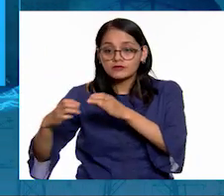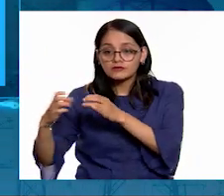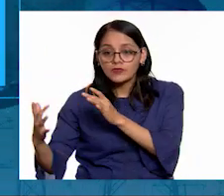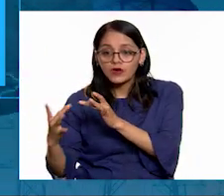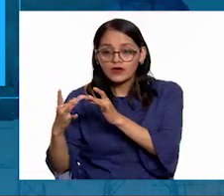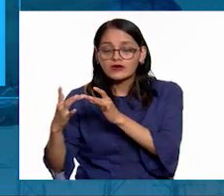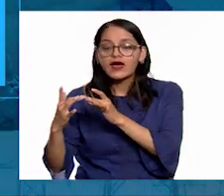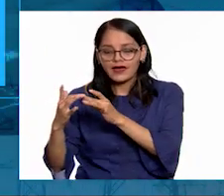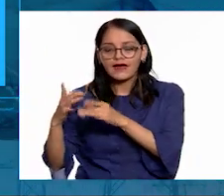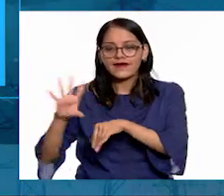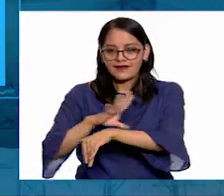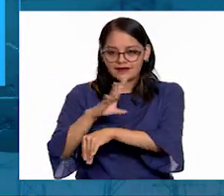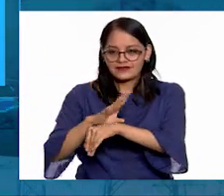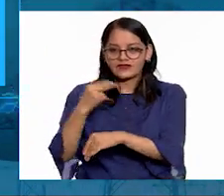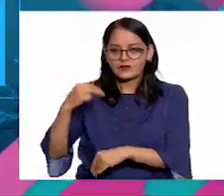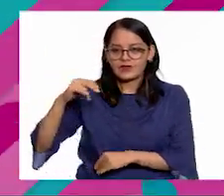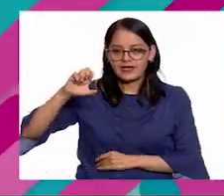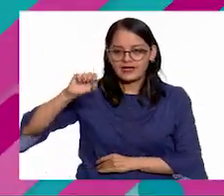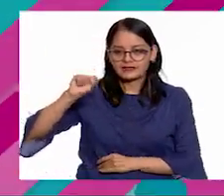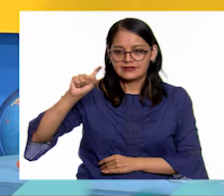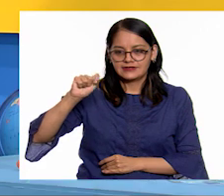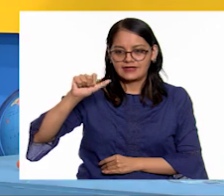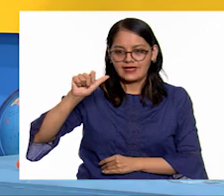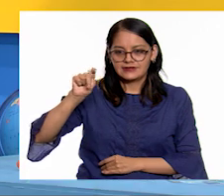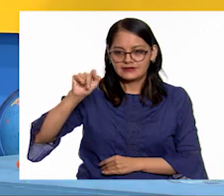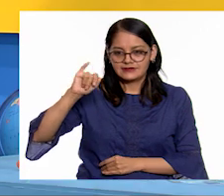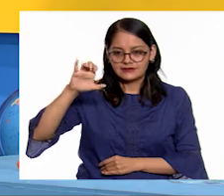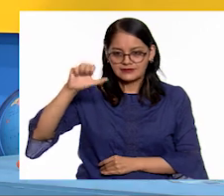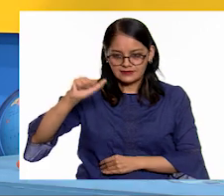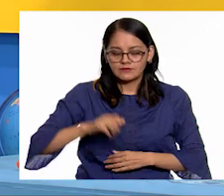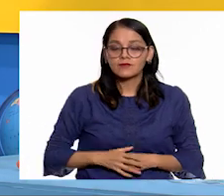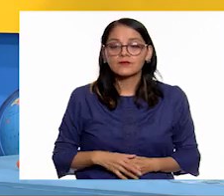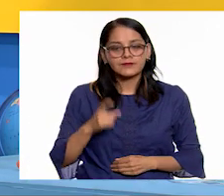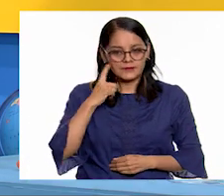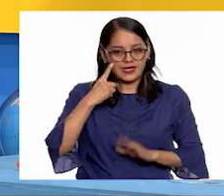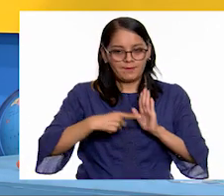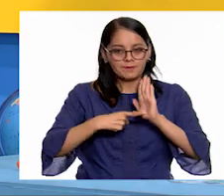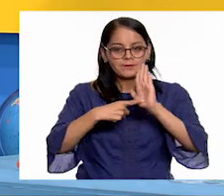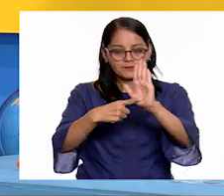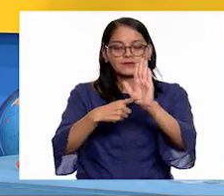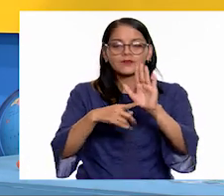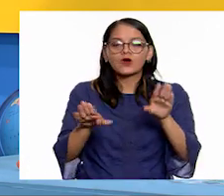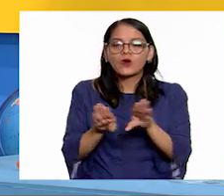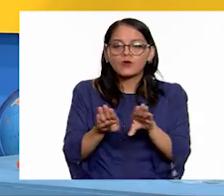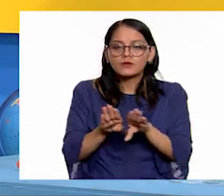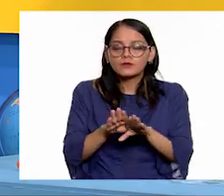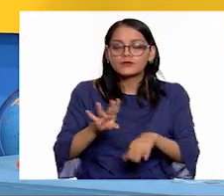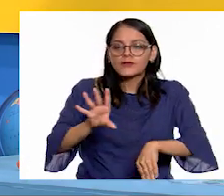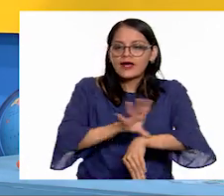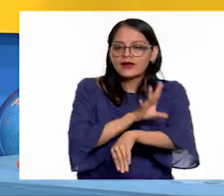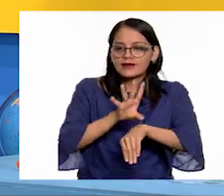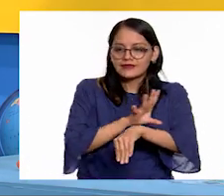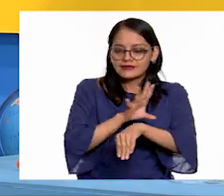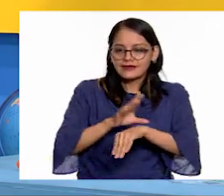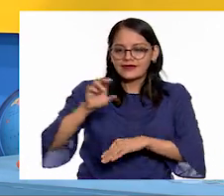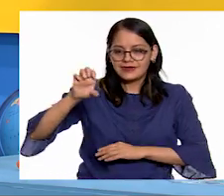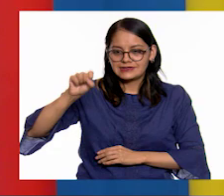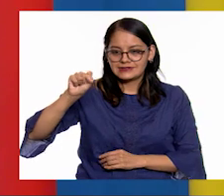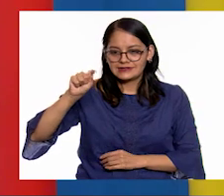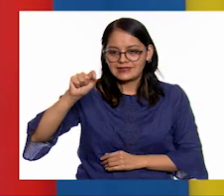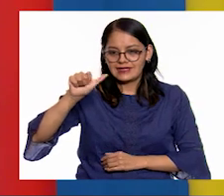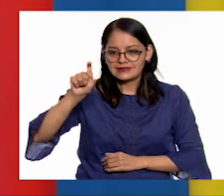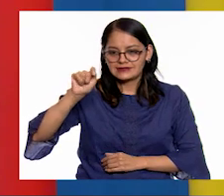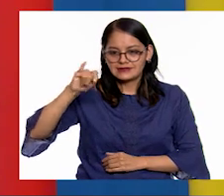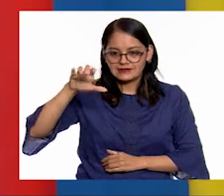se habla de electricidad estática. Vamos a hacer una demostración de la manifestación de la electricidad estática. ¿Te